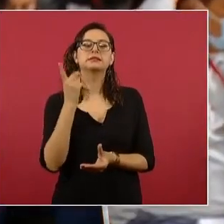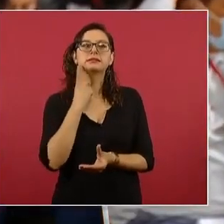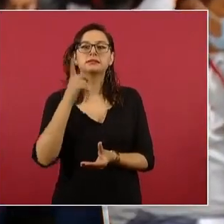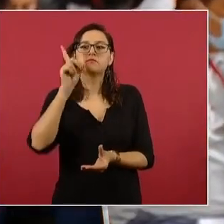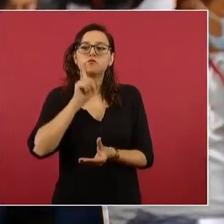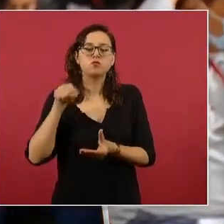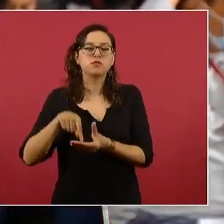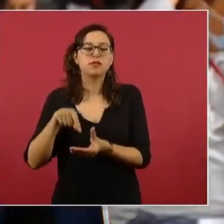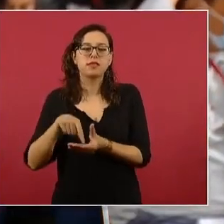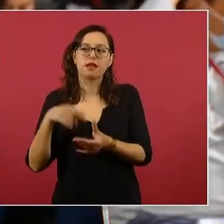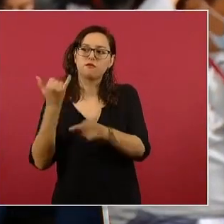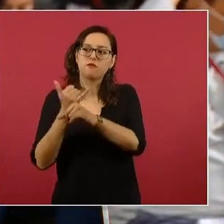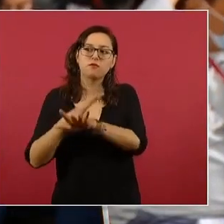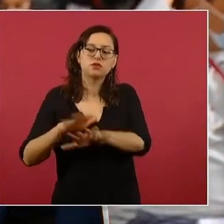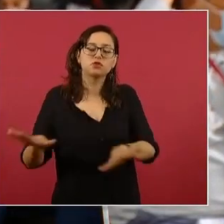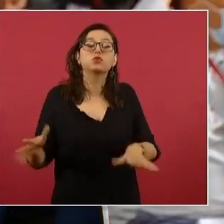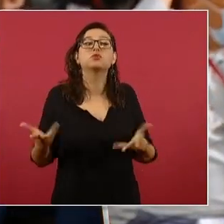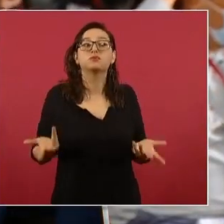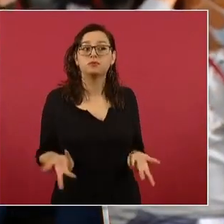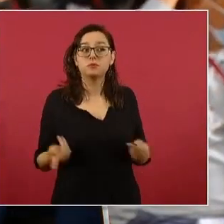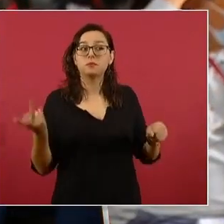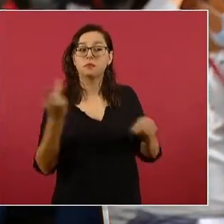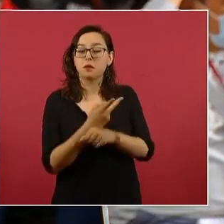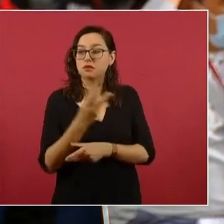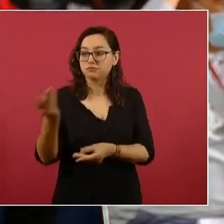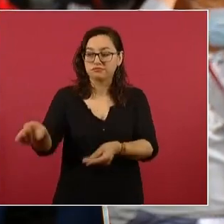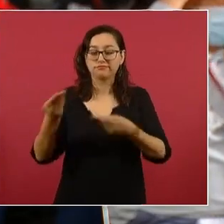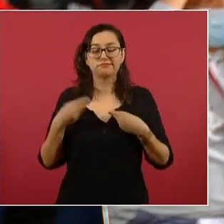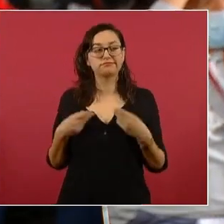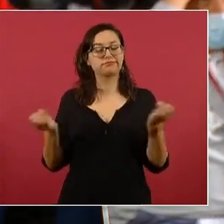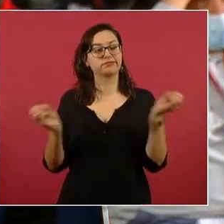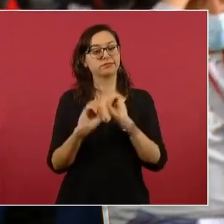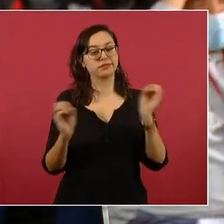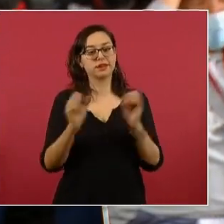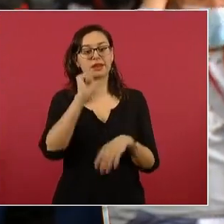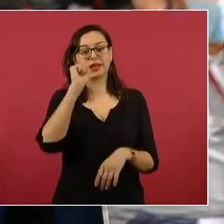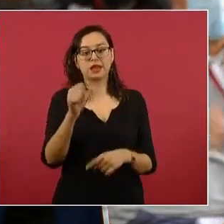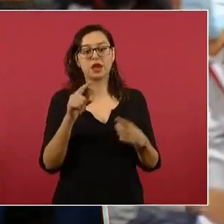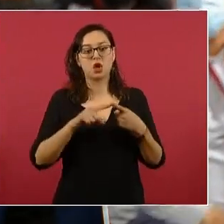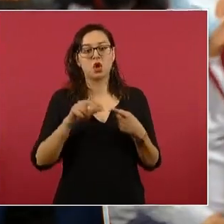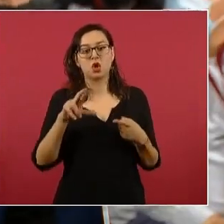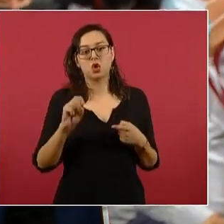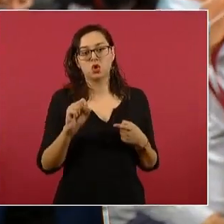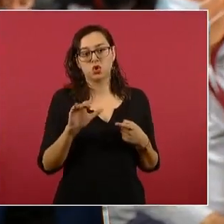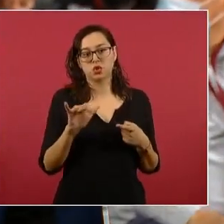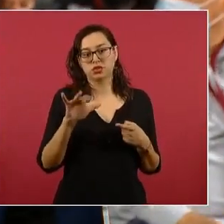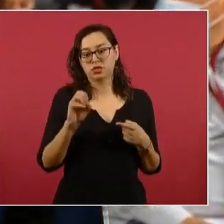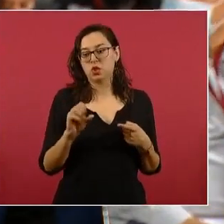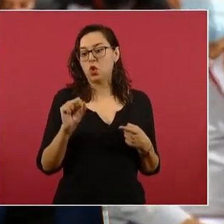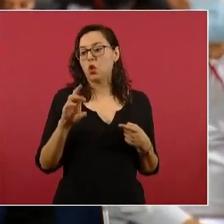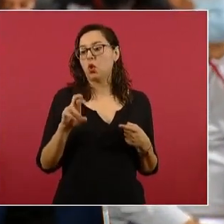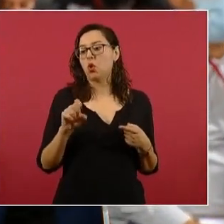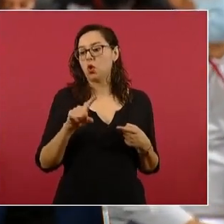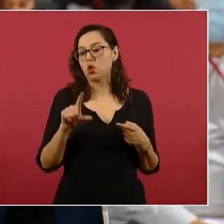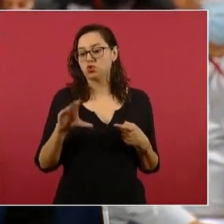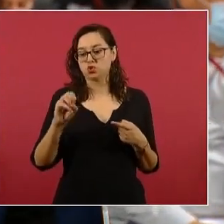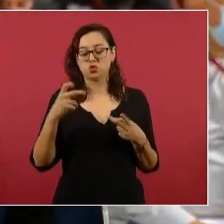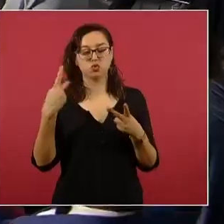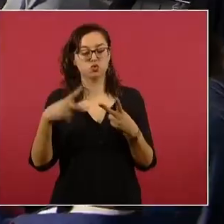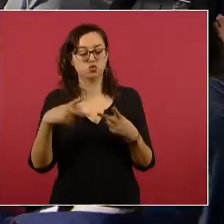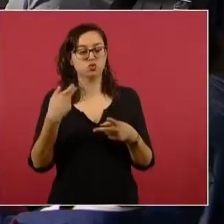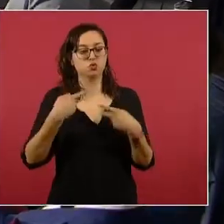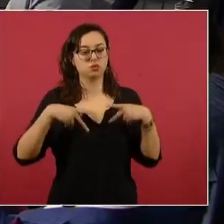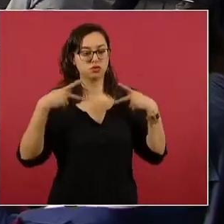que se omitió información y es la de las responsabilidades tanto de Rosy Orozco como de su personal en estos albergues.